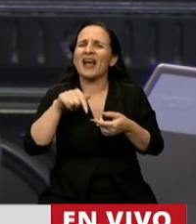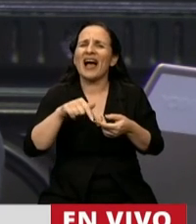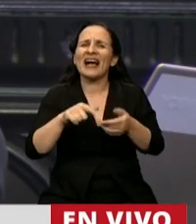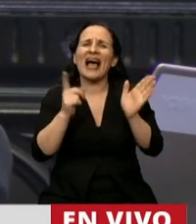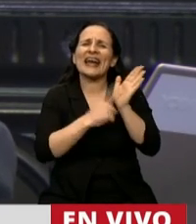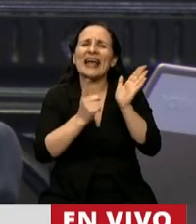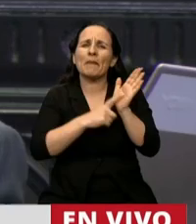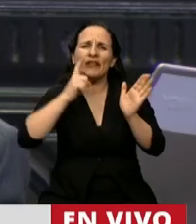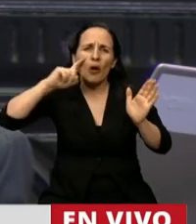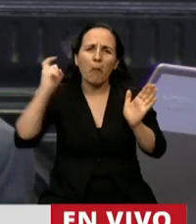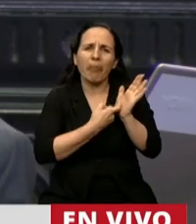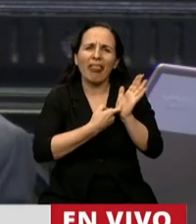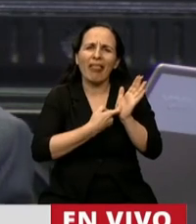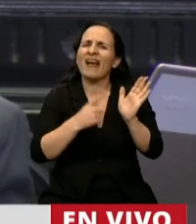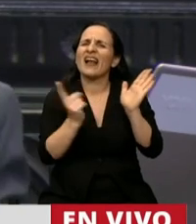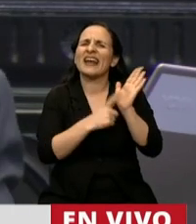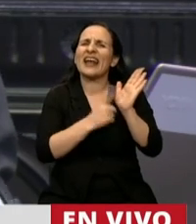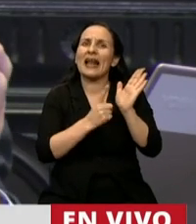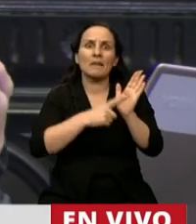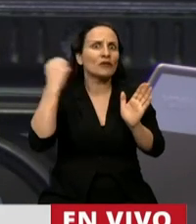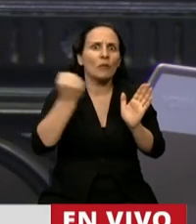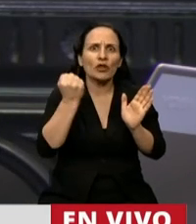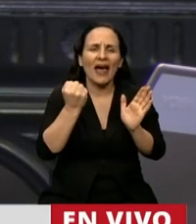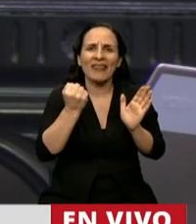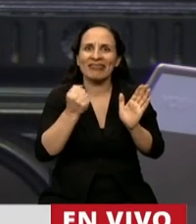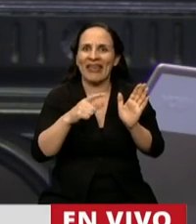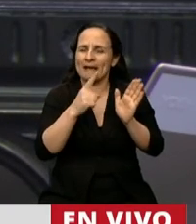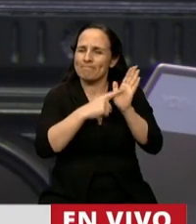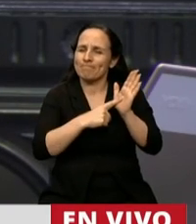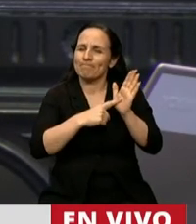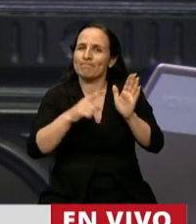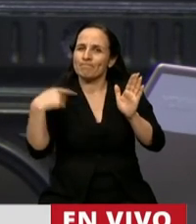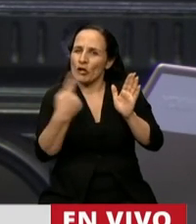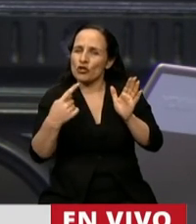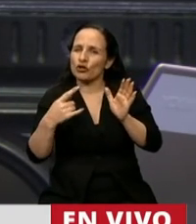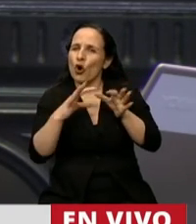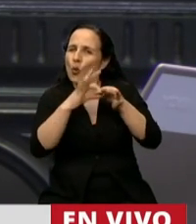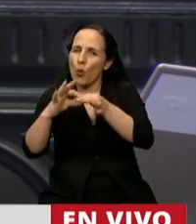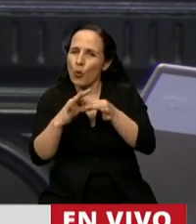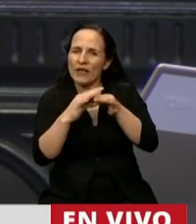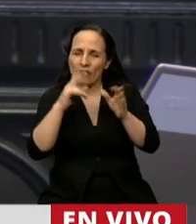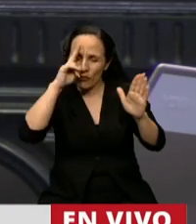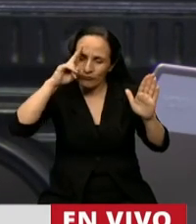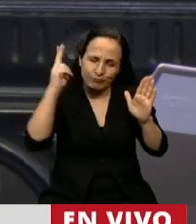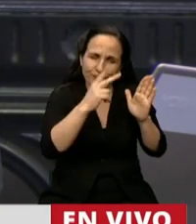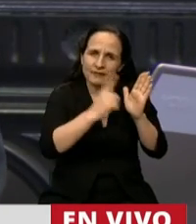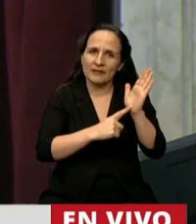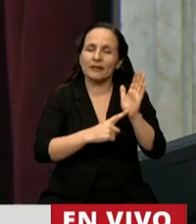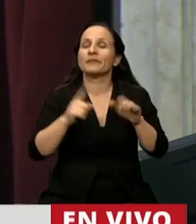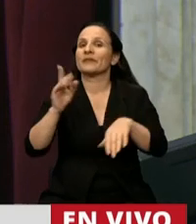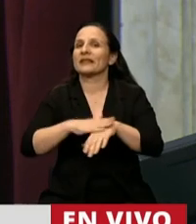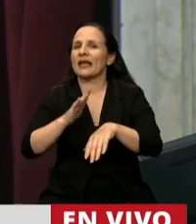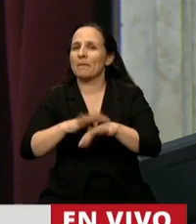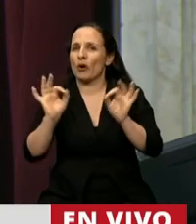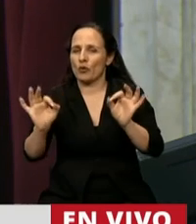violó el reglamento, y que es el reglamento, el plexo normativo de base que nos tiene que unir a todos nosotros para fijar reglas claras. Diputado, cumplió